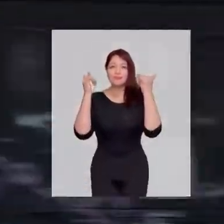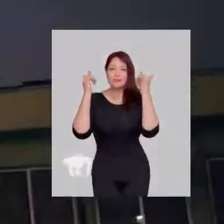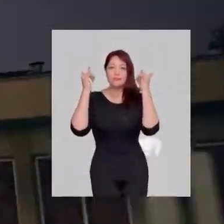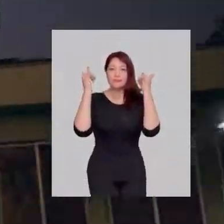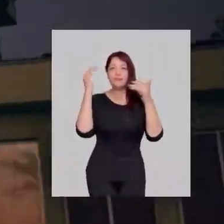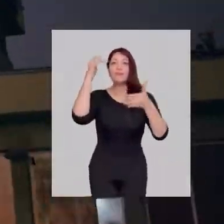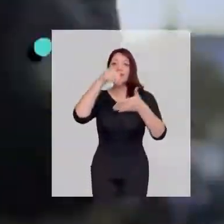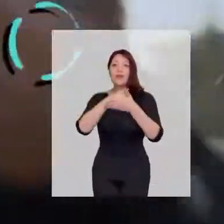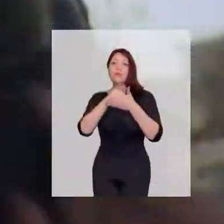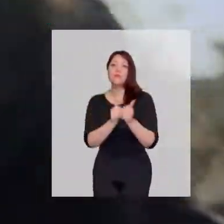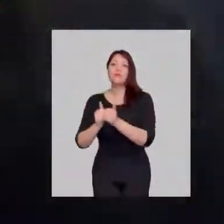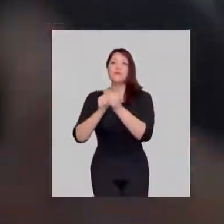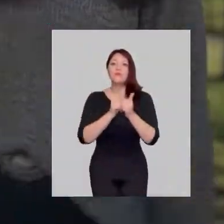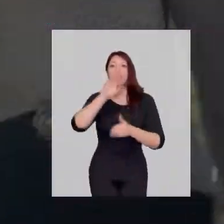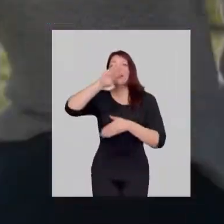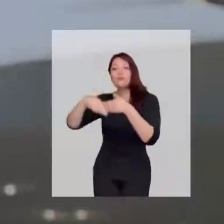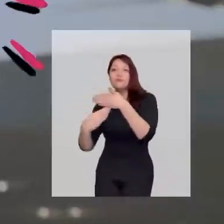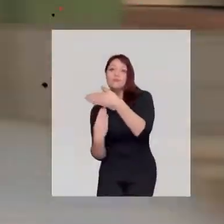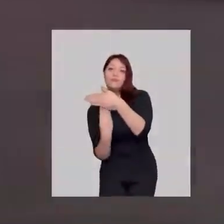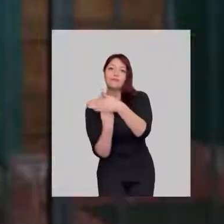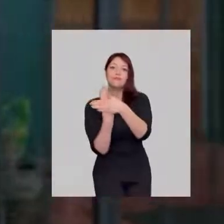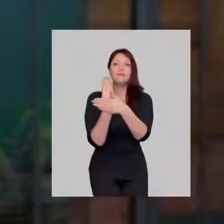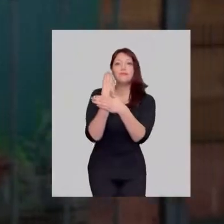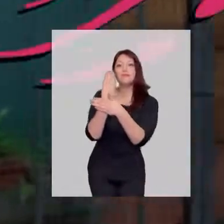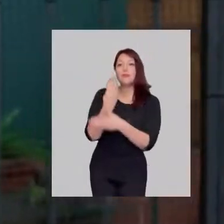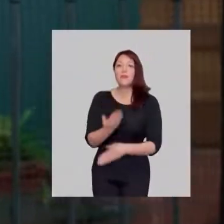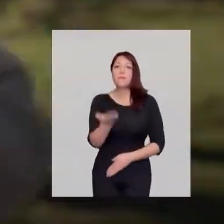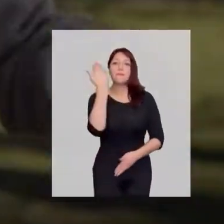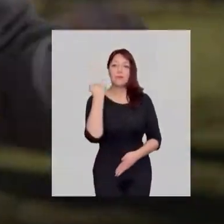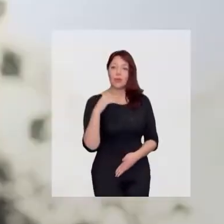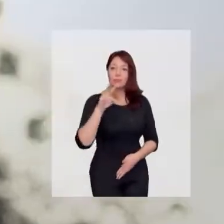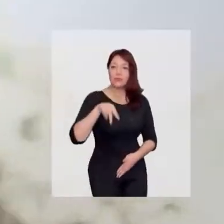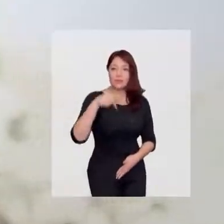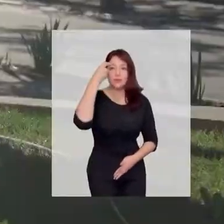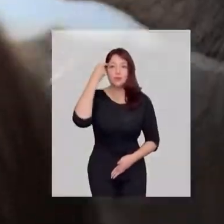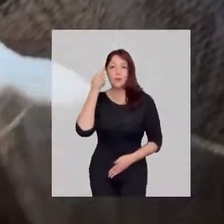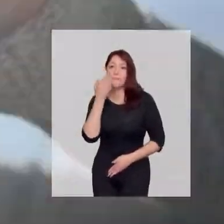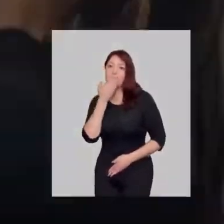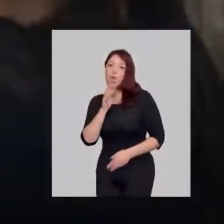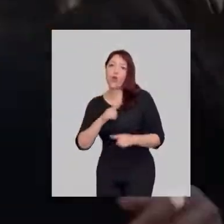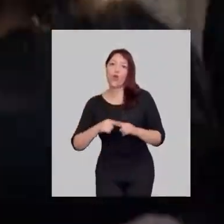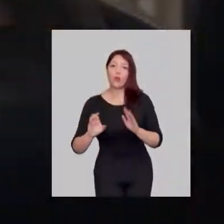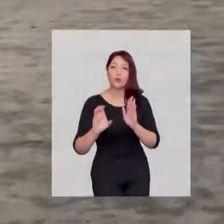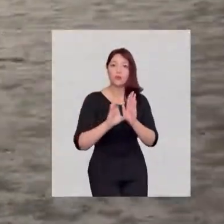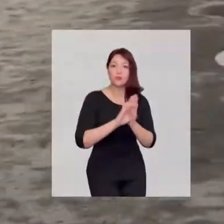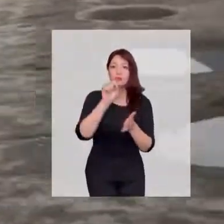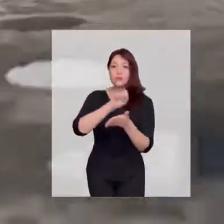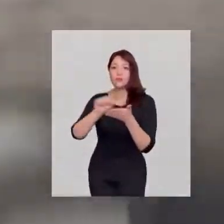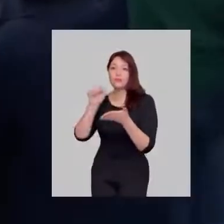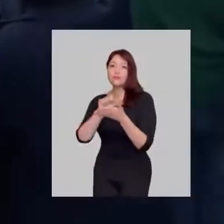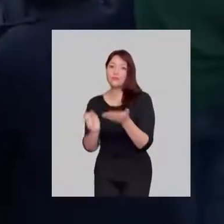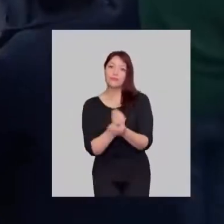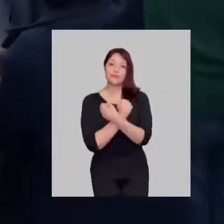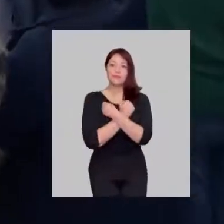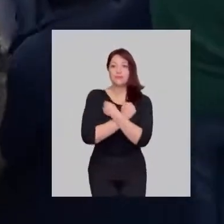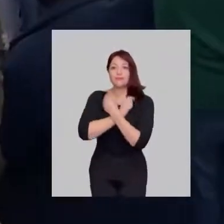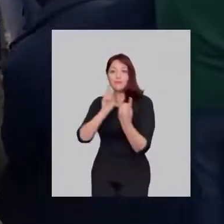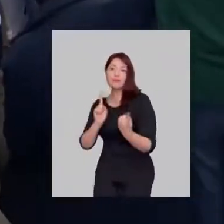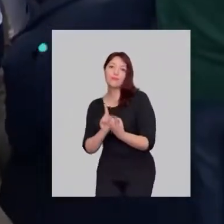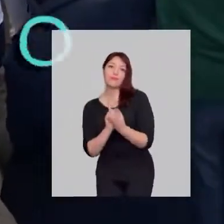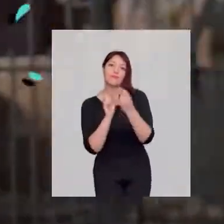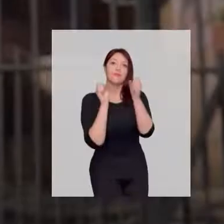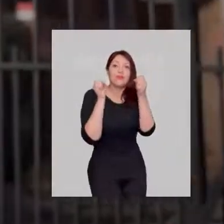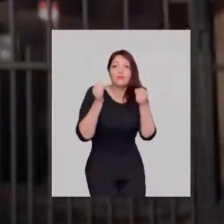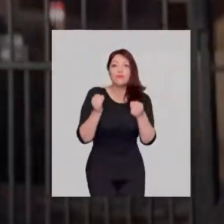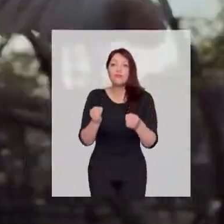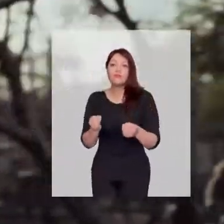Si votamos todos, amanece un nuevo día. Vamos sin rencor, vamos por una mejor. Una escrita con amor y